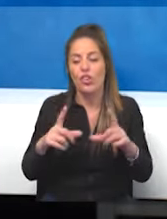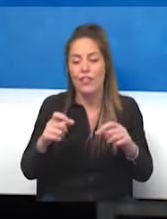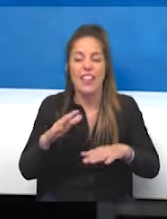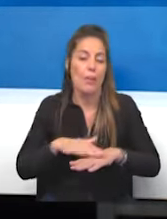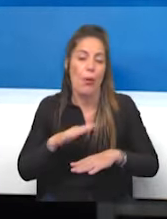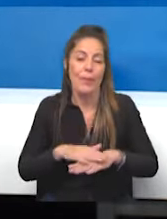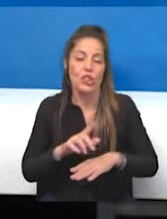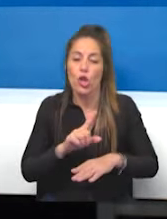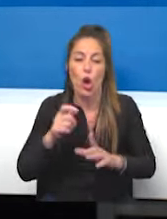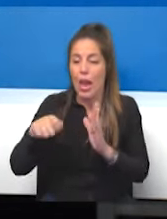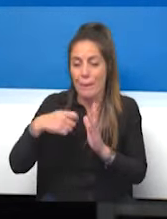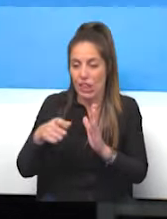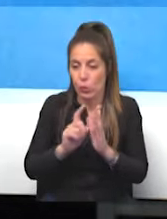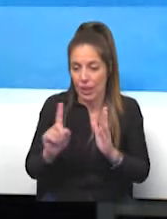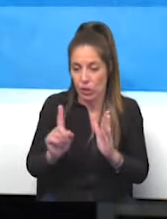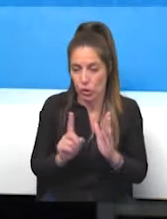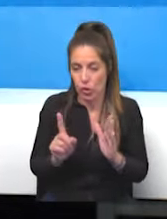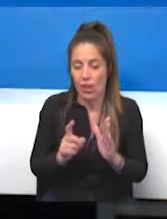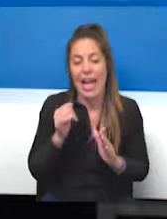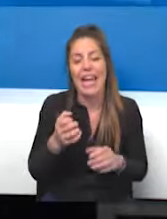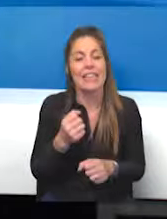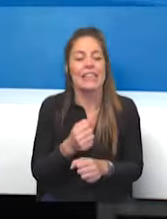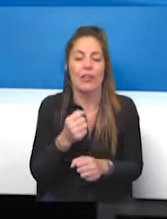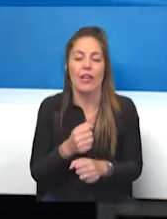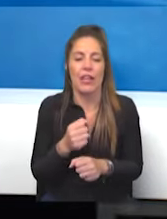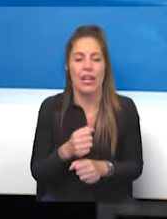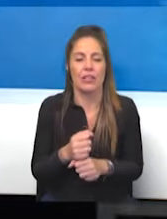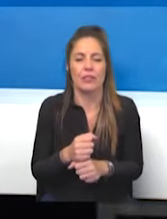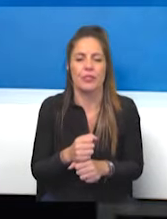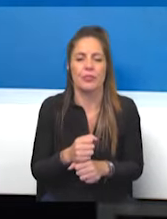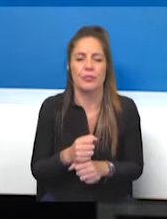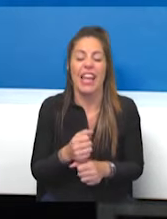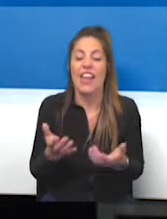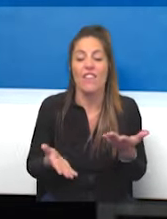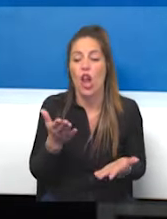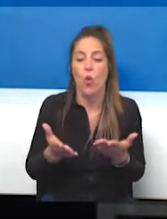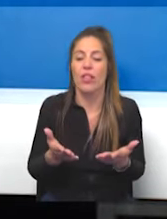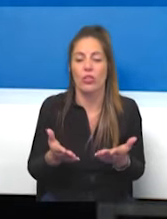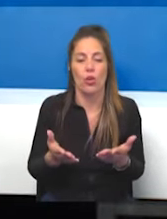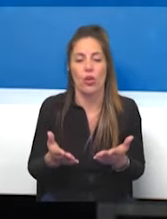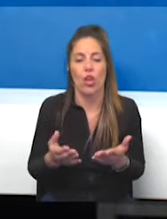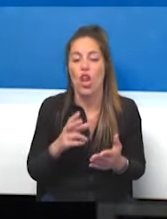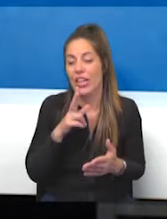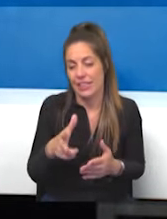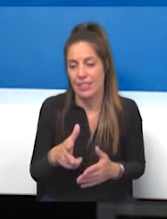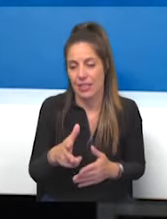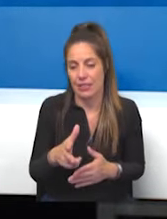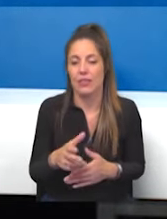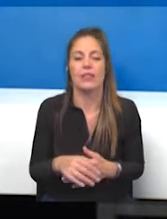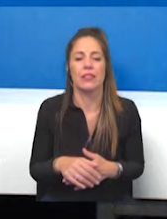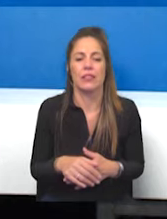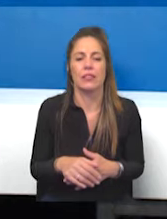momento no es la película No este hay que trabajar y evaluando lo que nos dicen